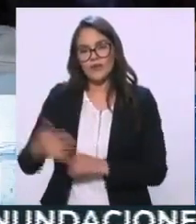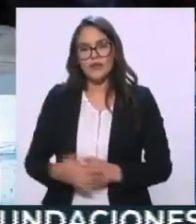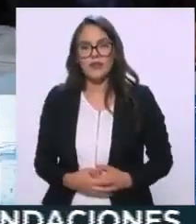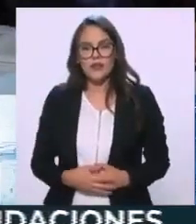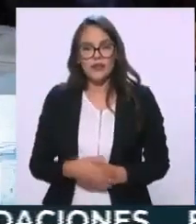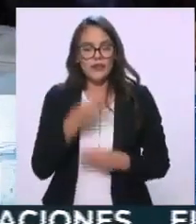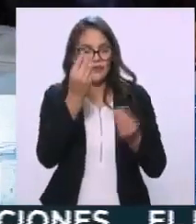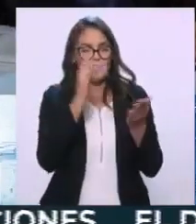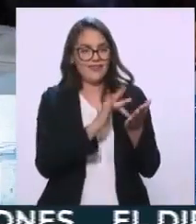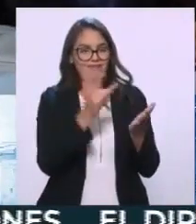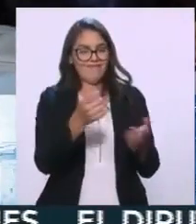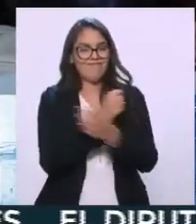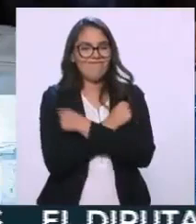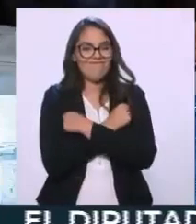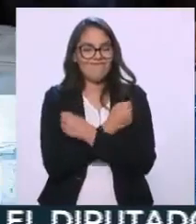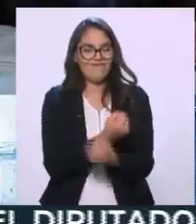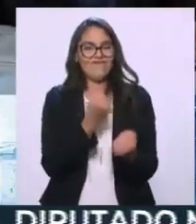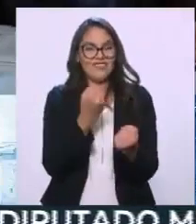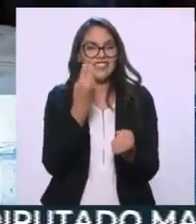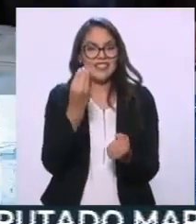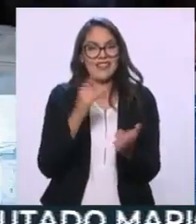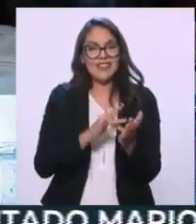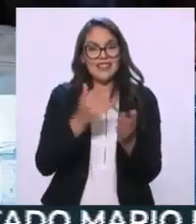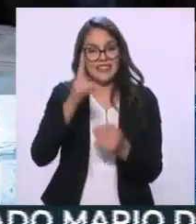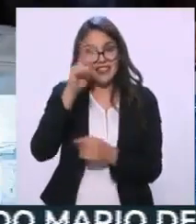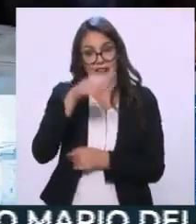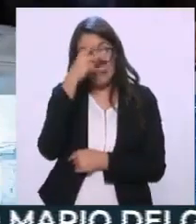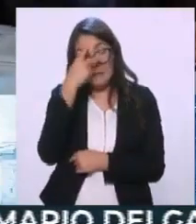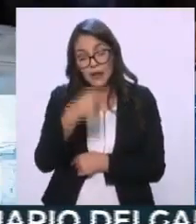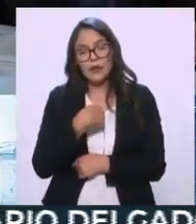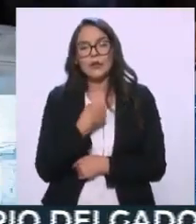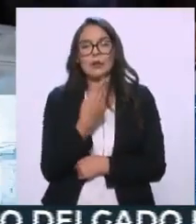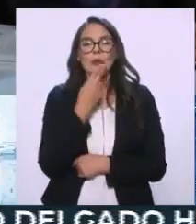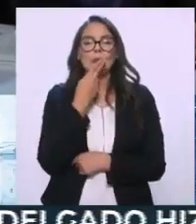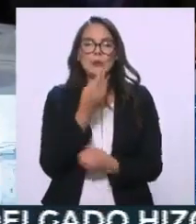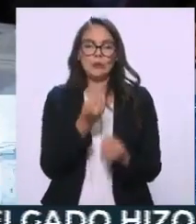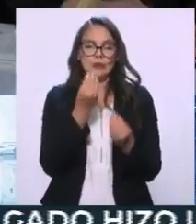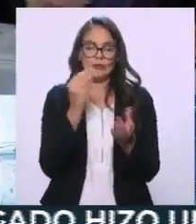un abrazo y es un gusto, significa mucho México para mí, de verdad. Muchas gracias. Gracias.